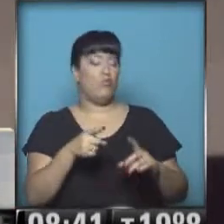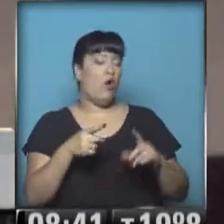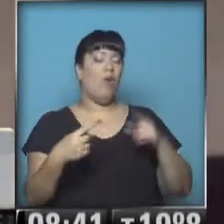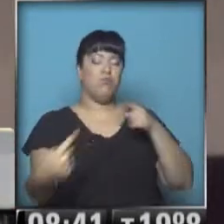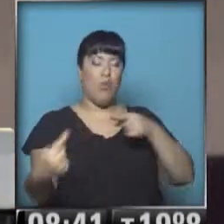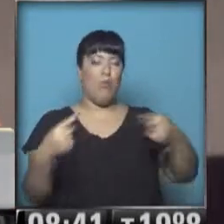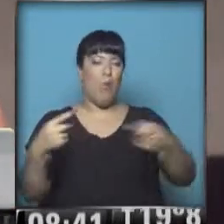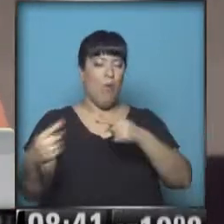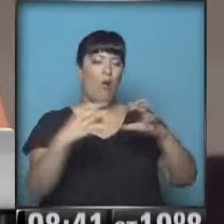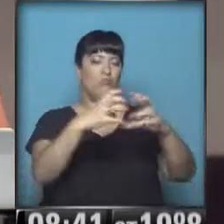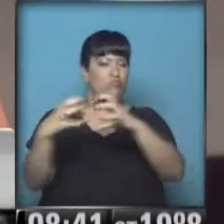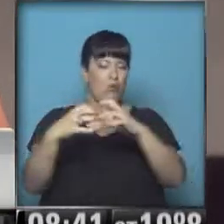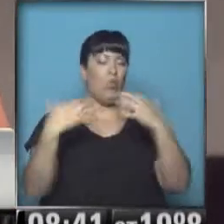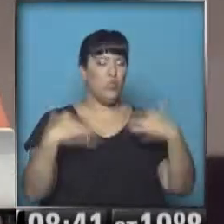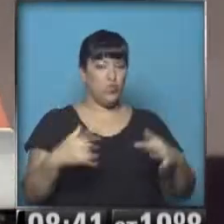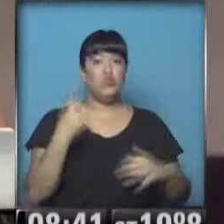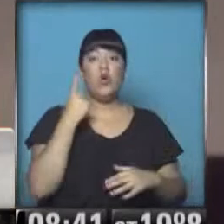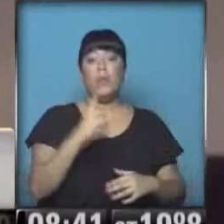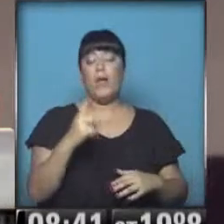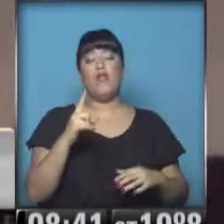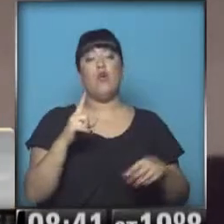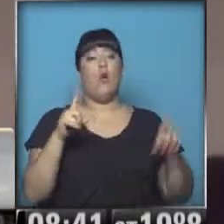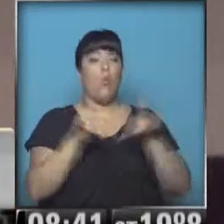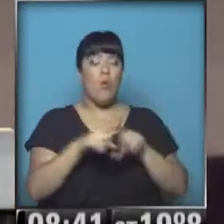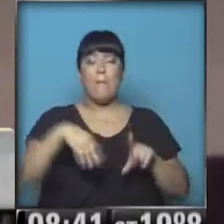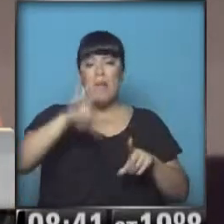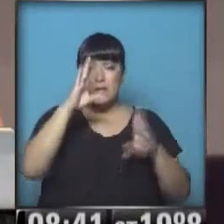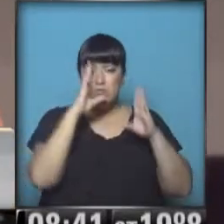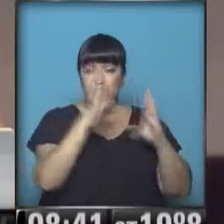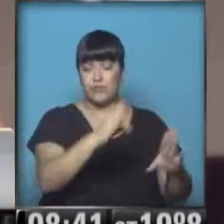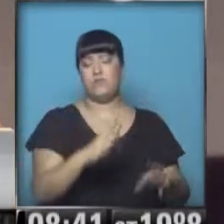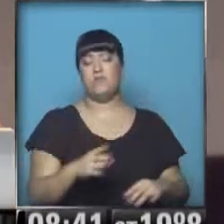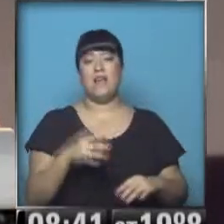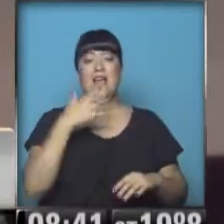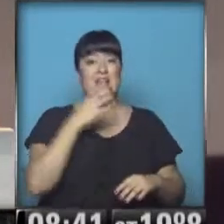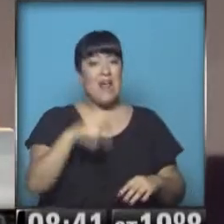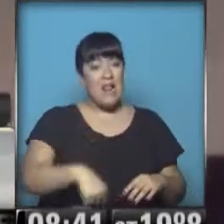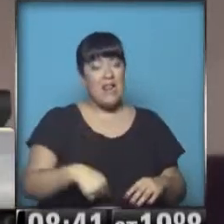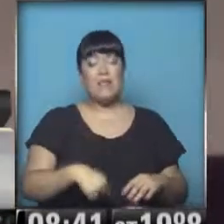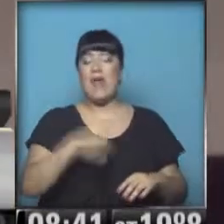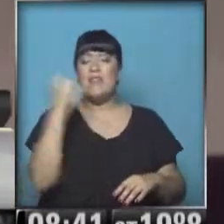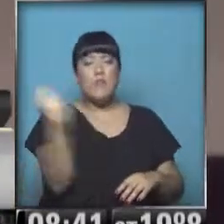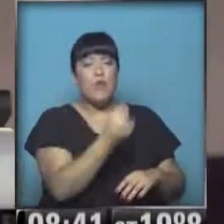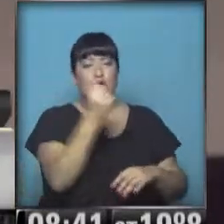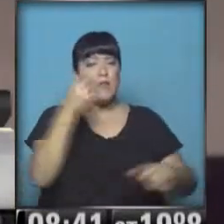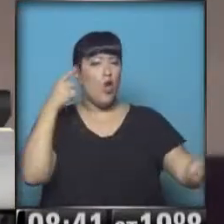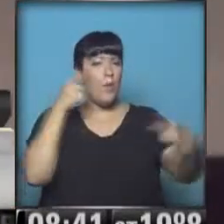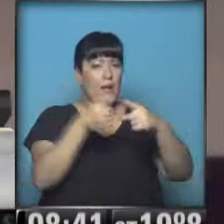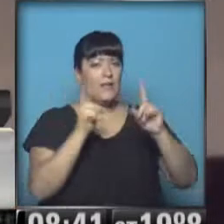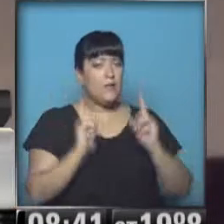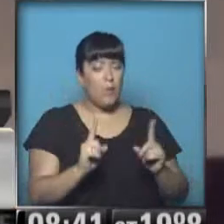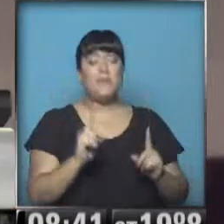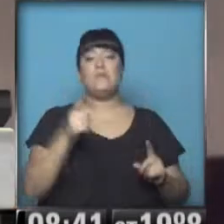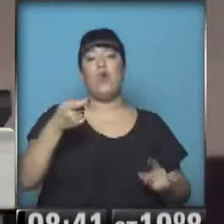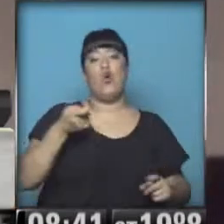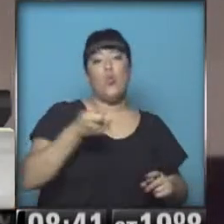pero me parece que lo que no debiera distraer la atención es que en definitiva lo importante es que las respuestas judiciales